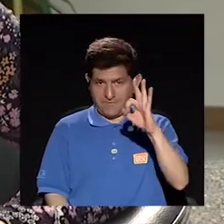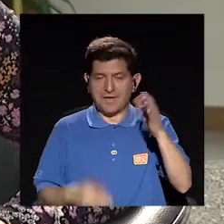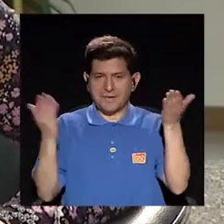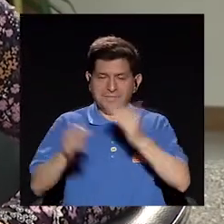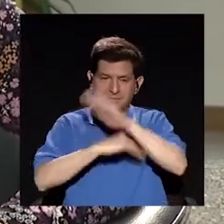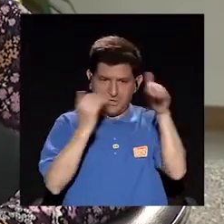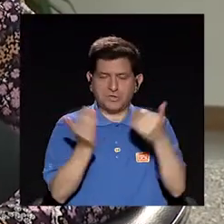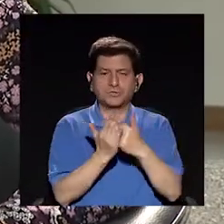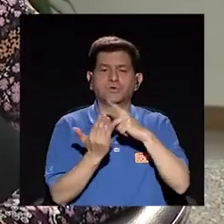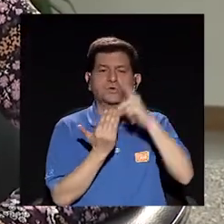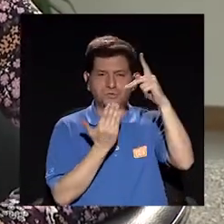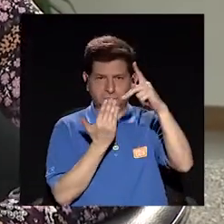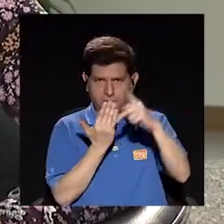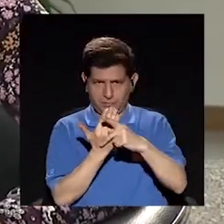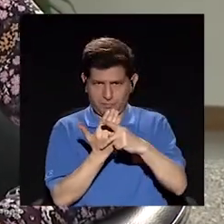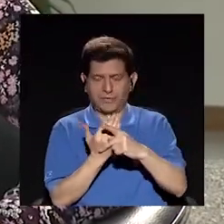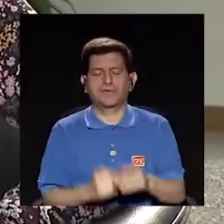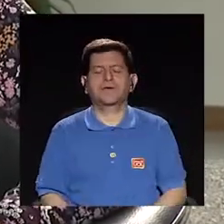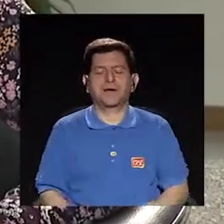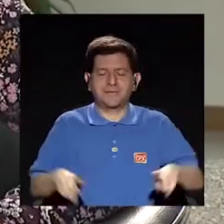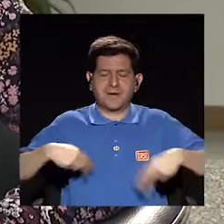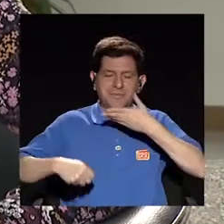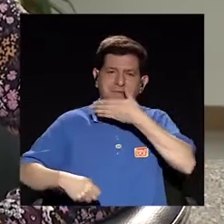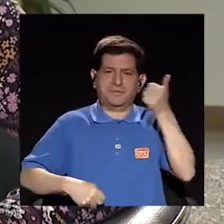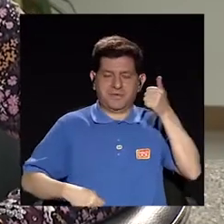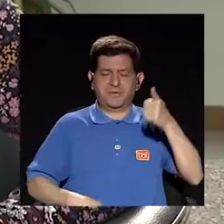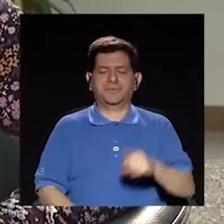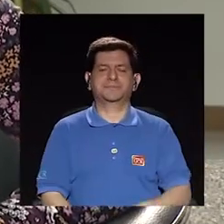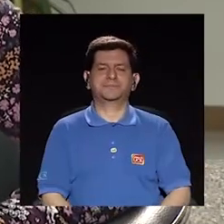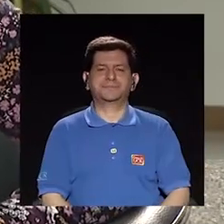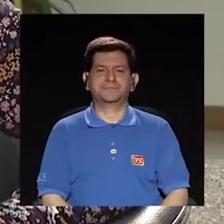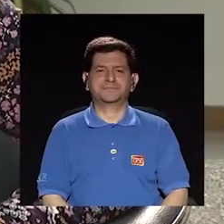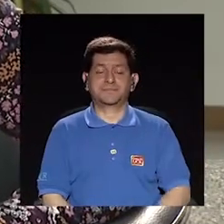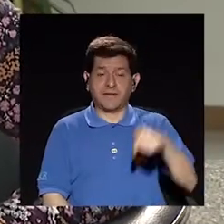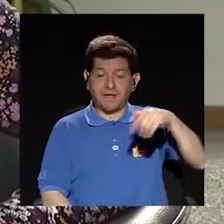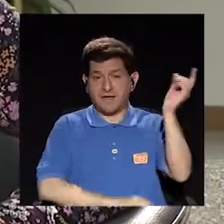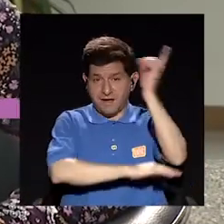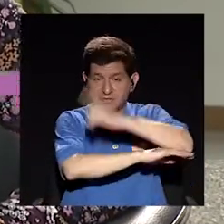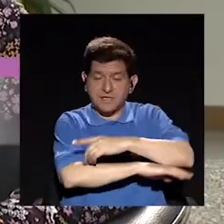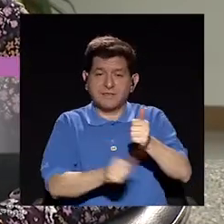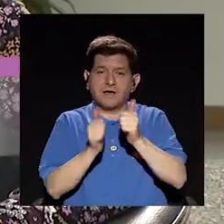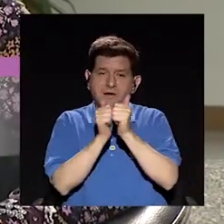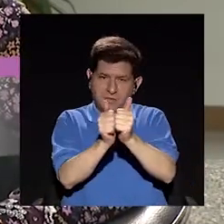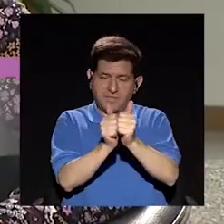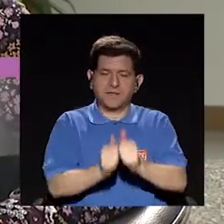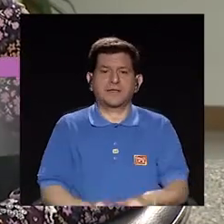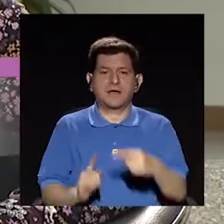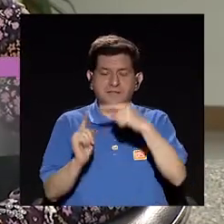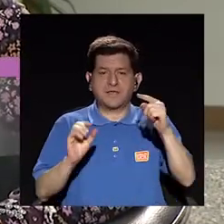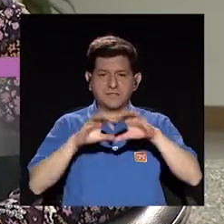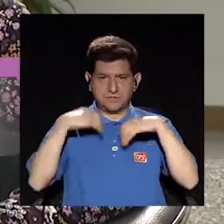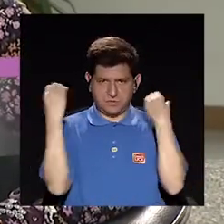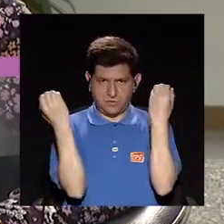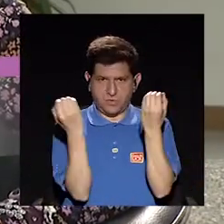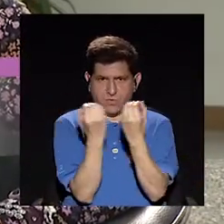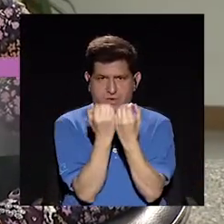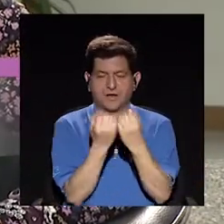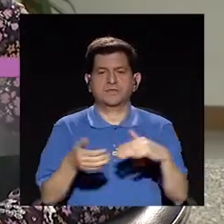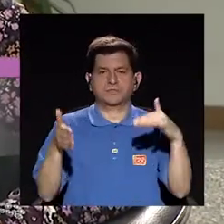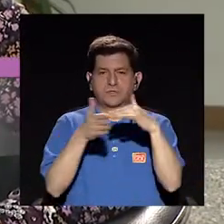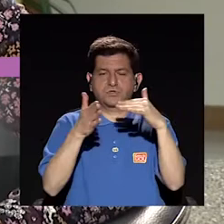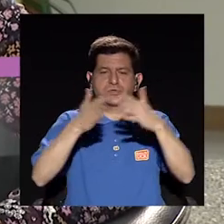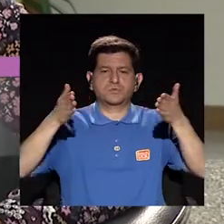¿qué tal? Bienvenidos y bienvenidas una semana más a su telerevista Vivir Mejor. El día de hoy les acompañamos desde la Organización